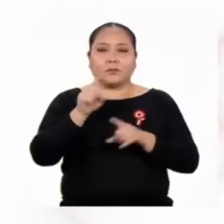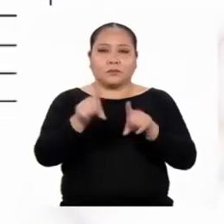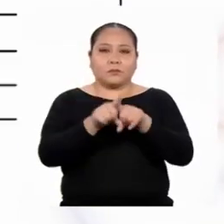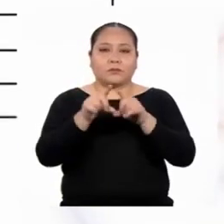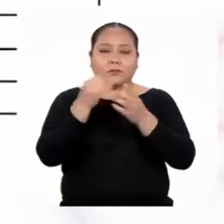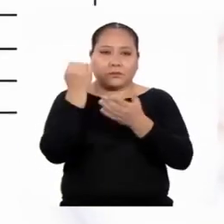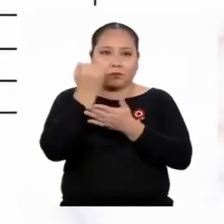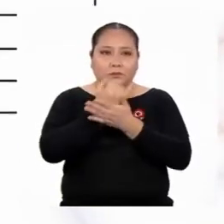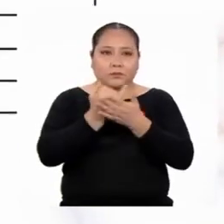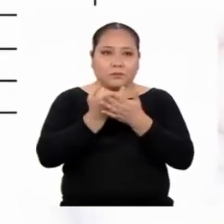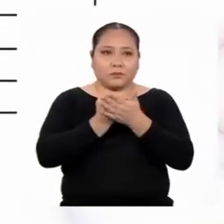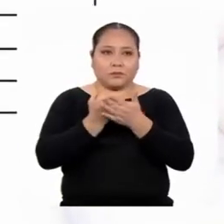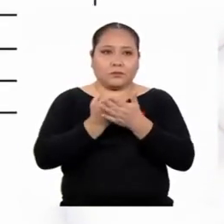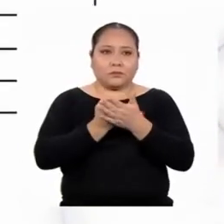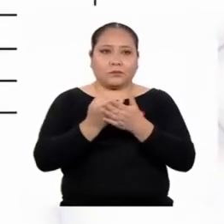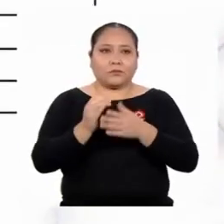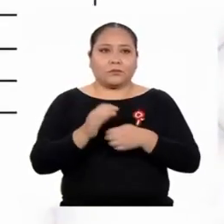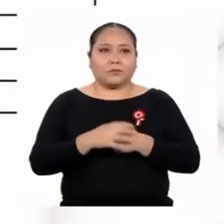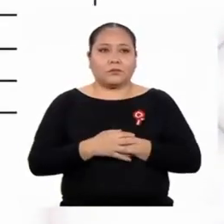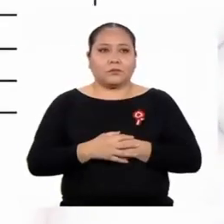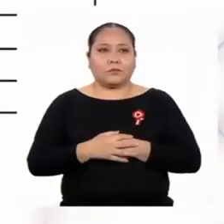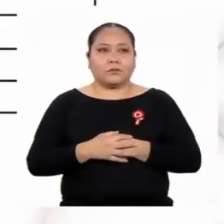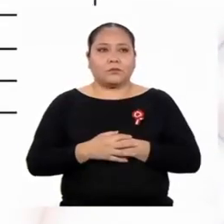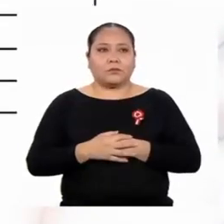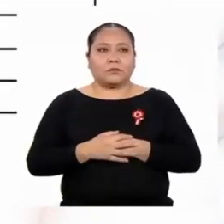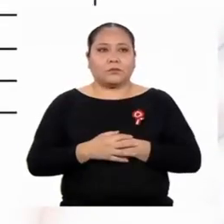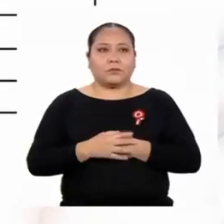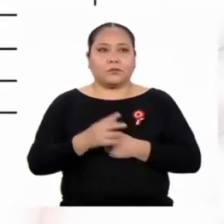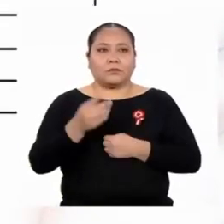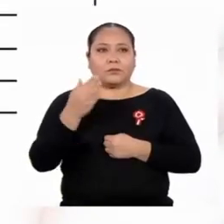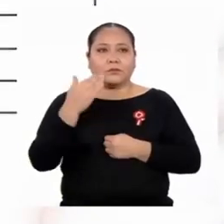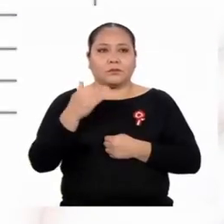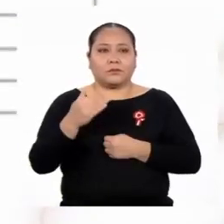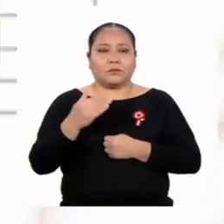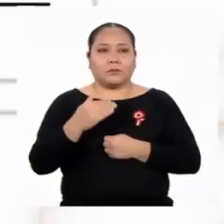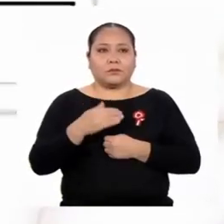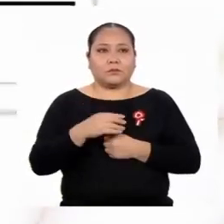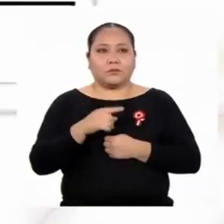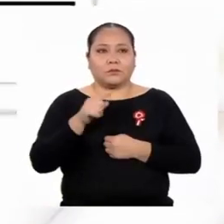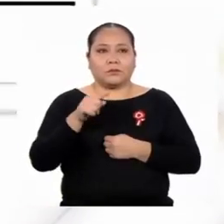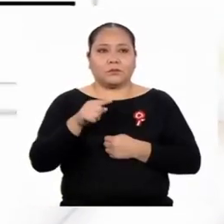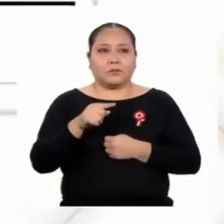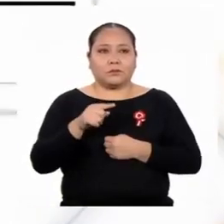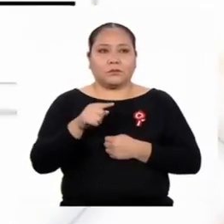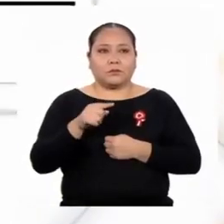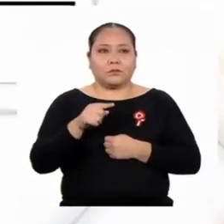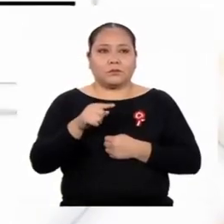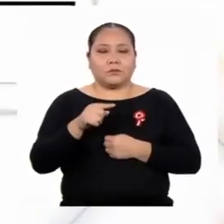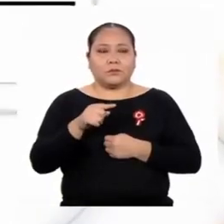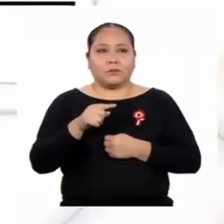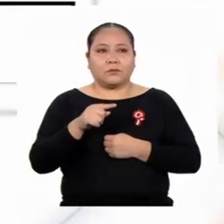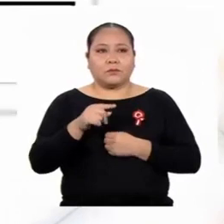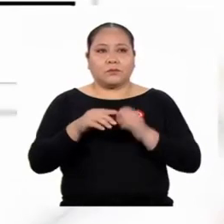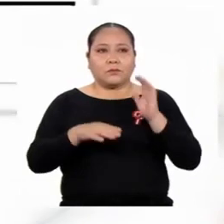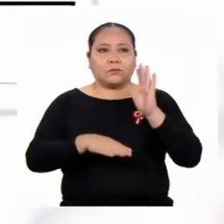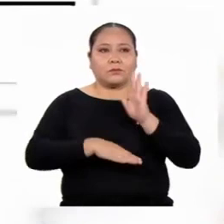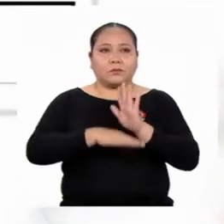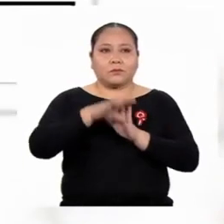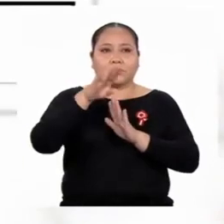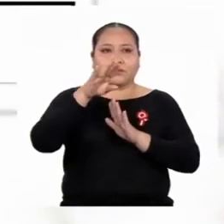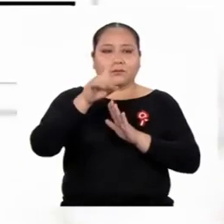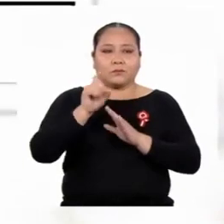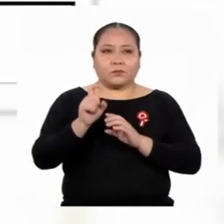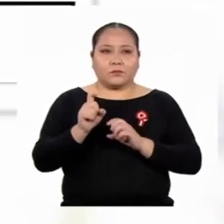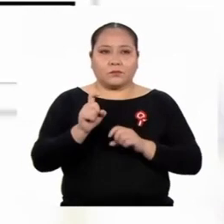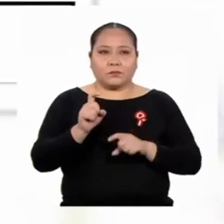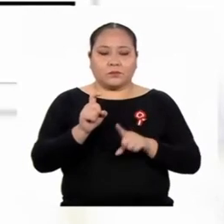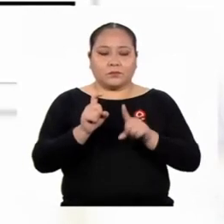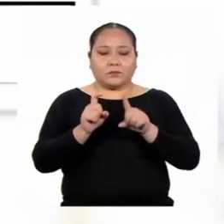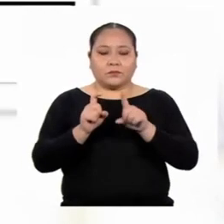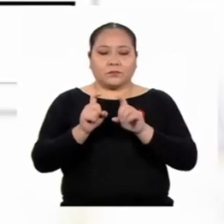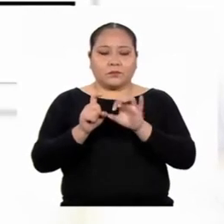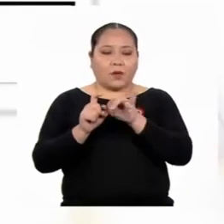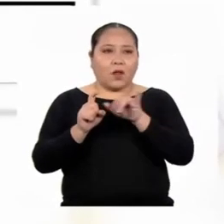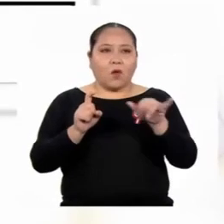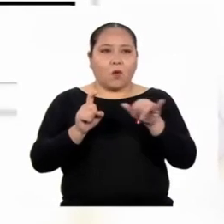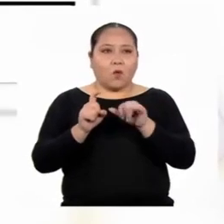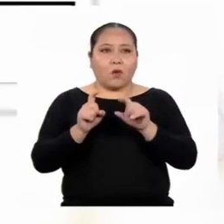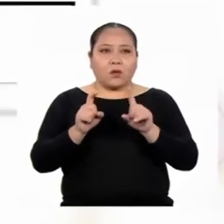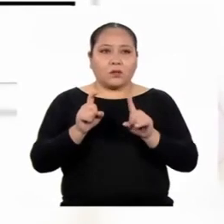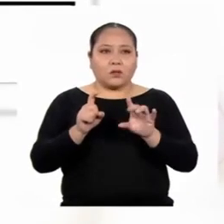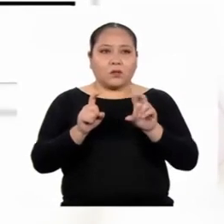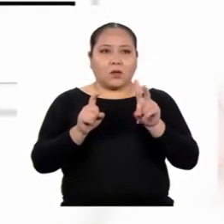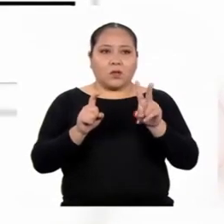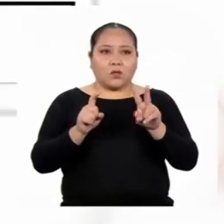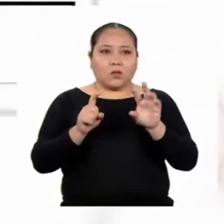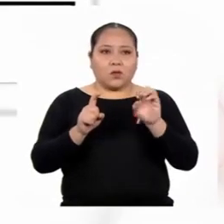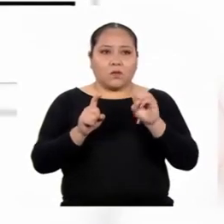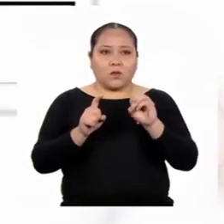categorías. La notación conjuntista nos dice que el valor de x es mayor o igual que 120 y menor